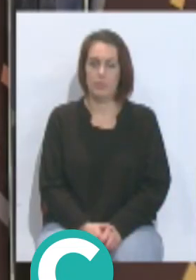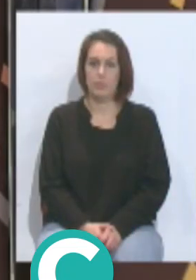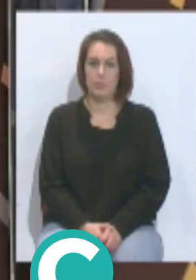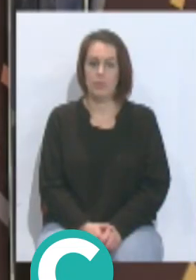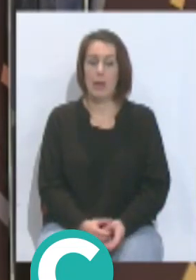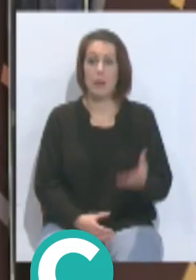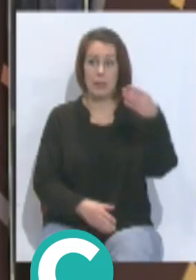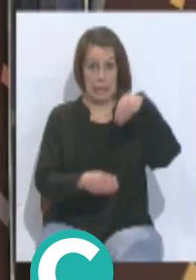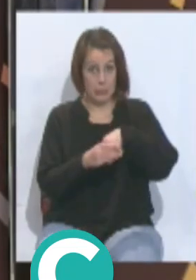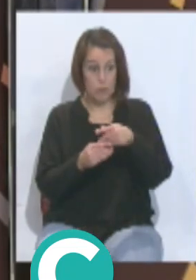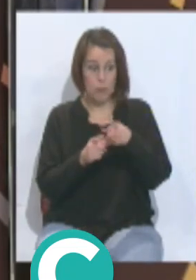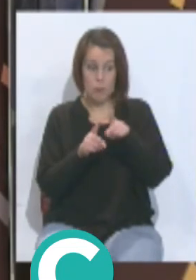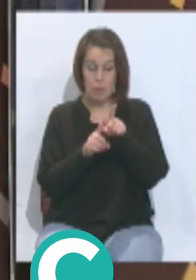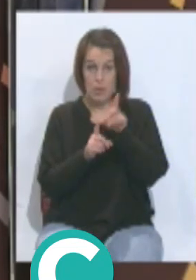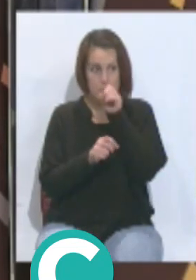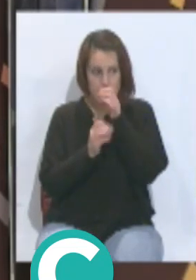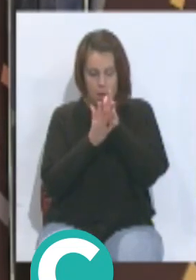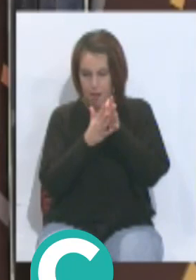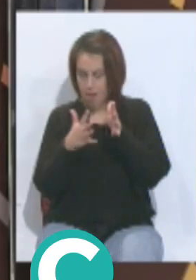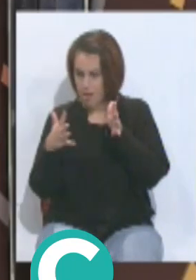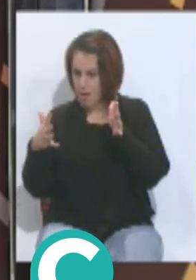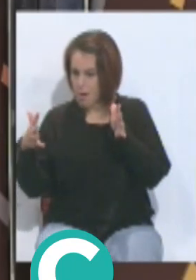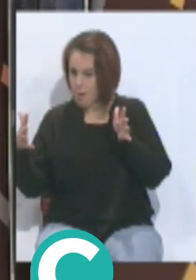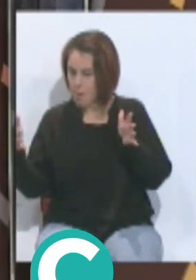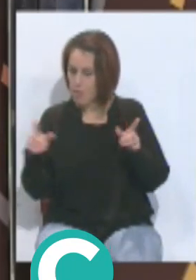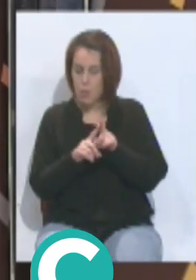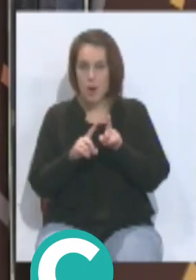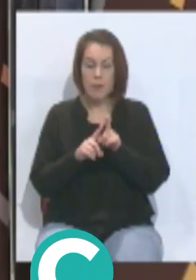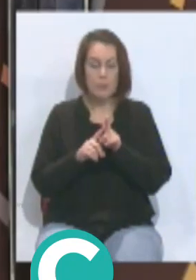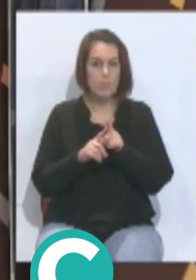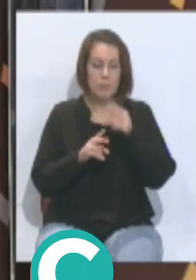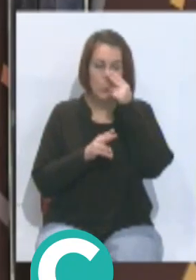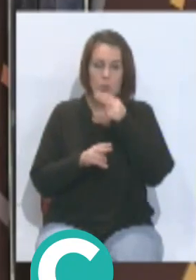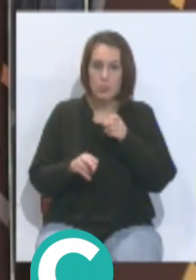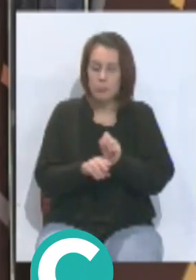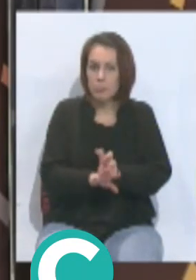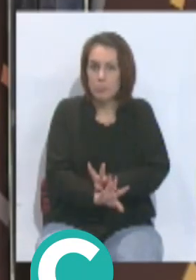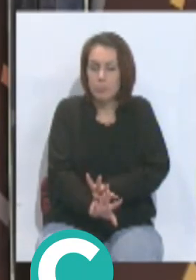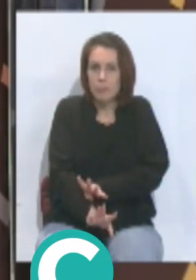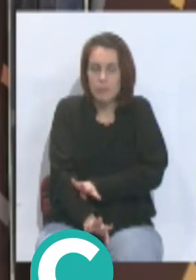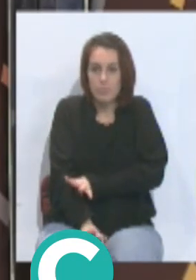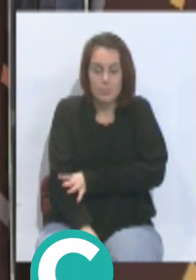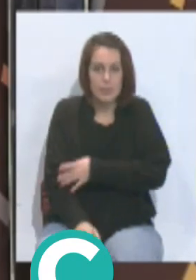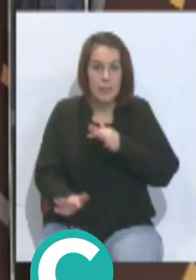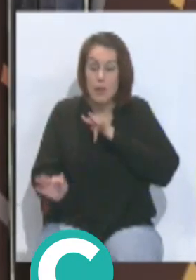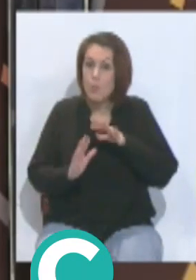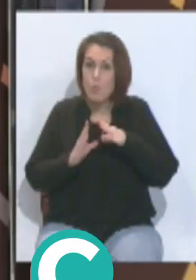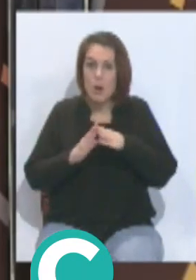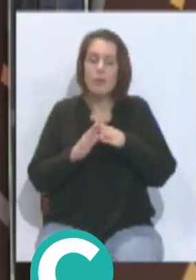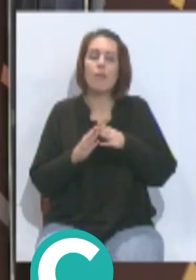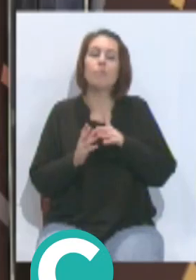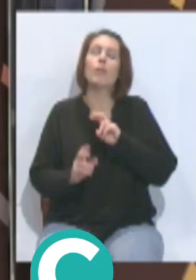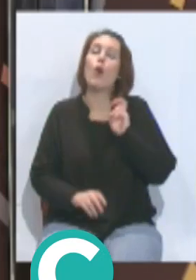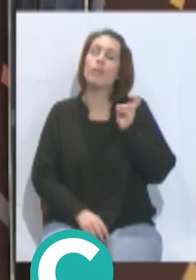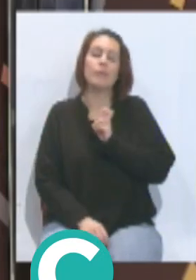Y dentro de ese extenso repertorio que hizo vibrar a todo el público de este teatro portuense, nos quedamos también con otra de